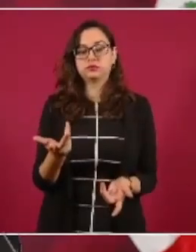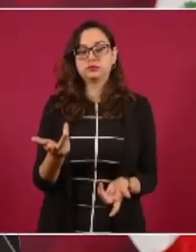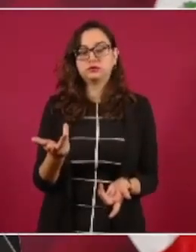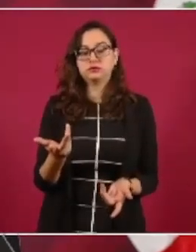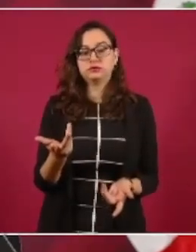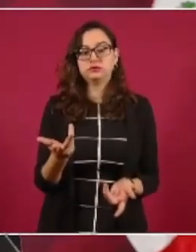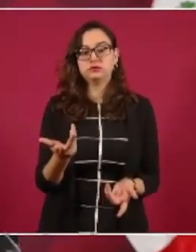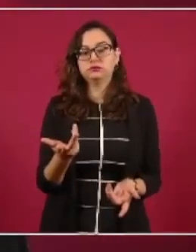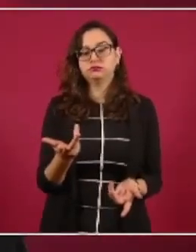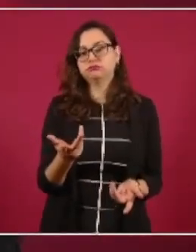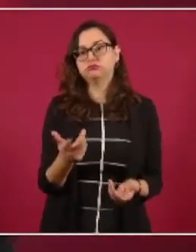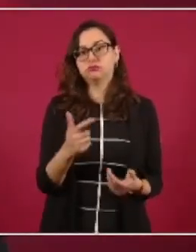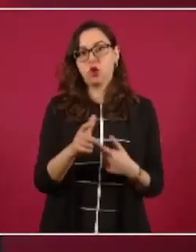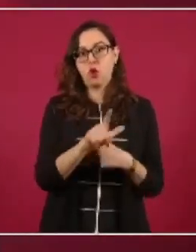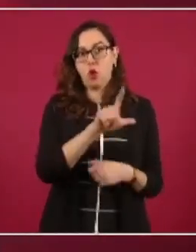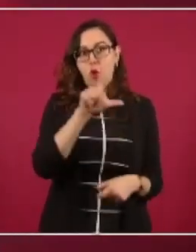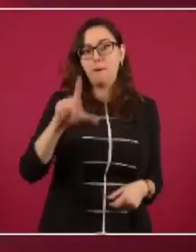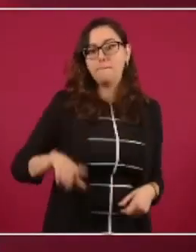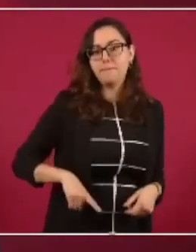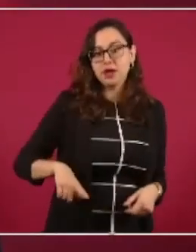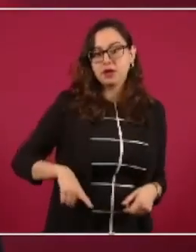de los gobiernos.